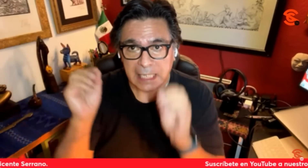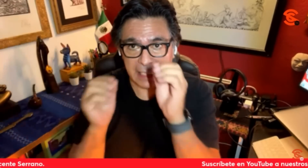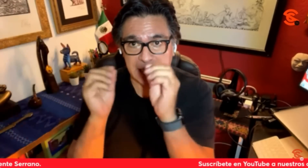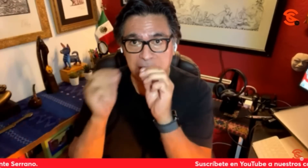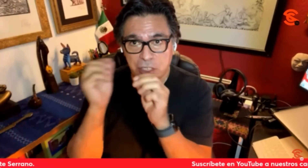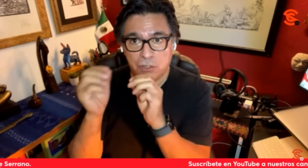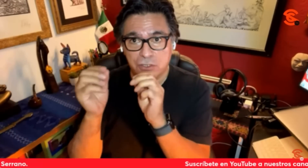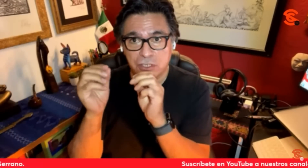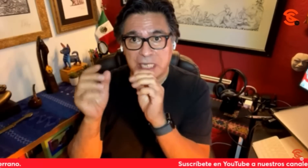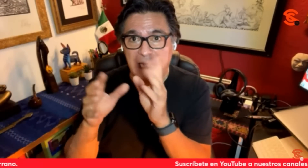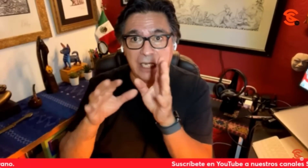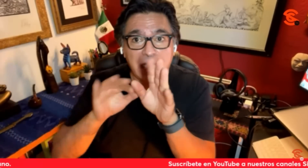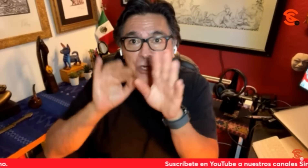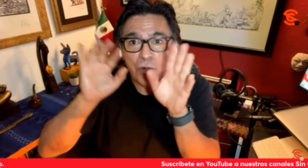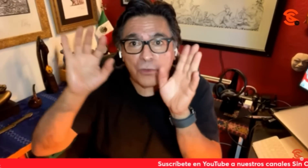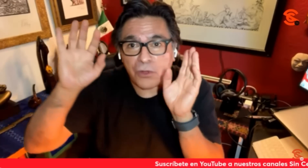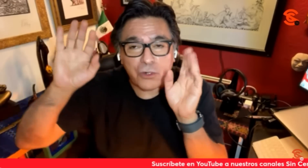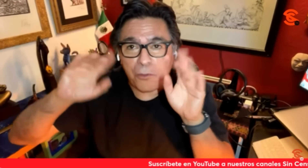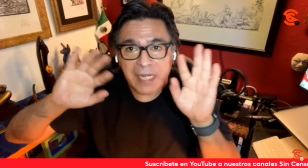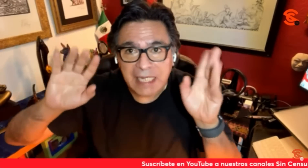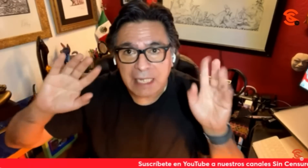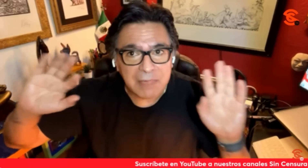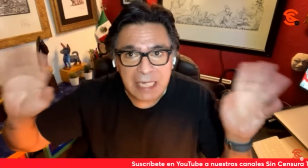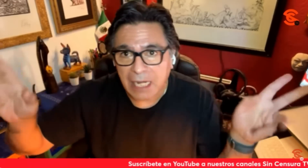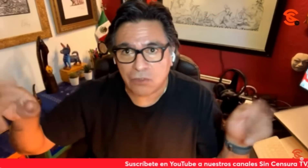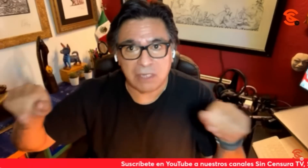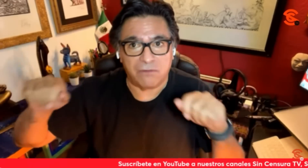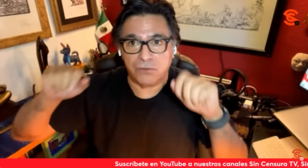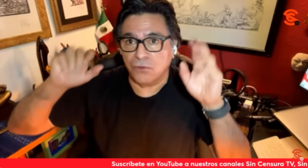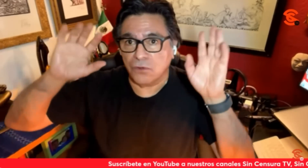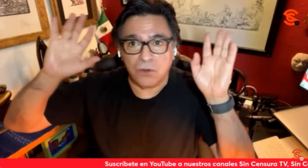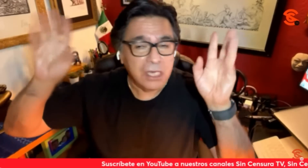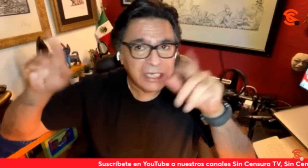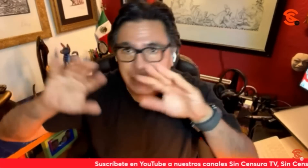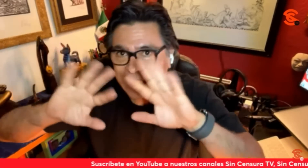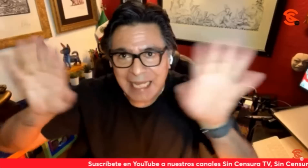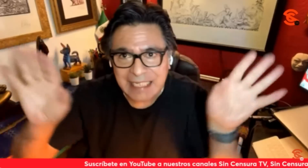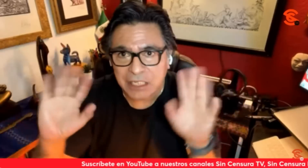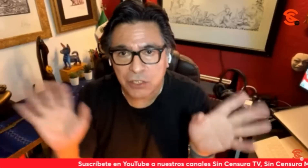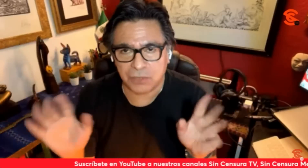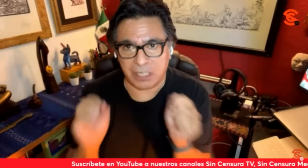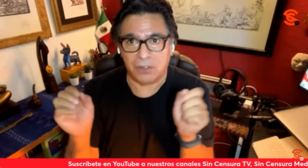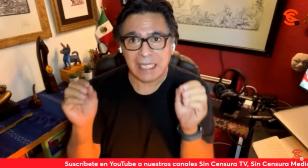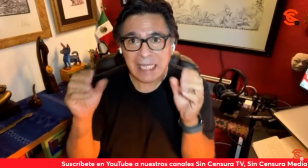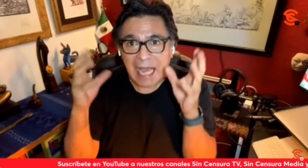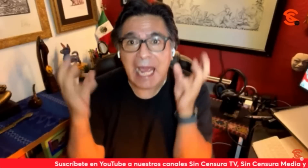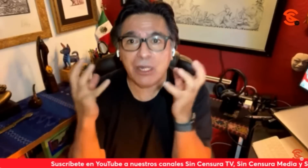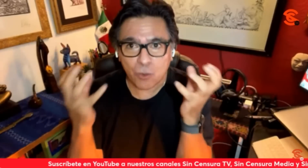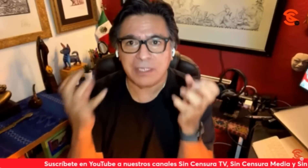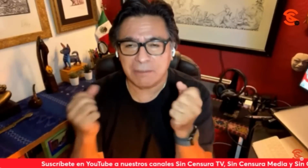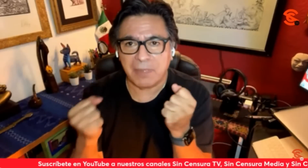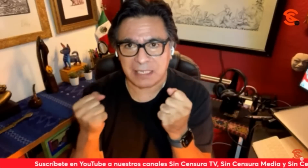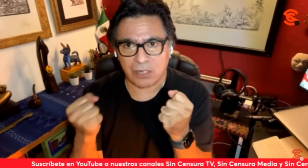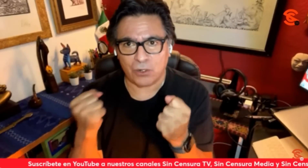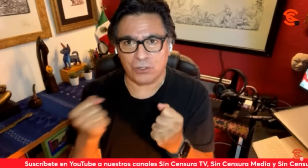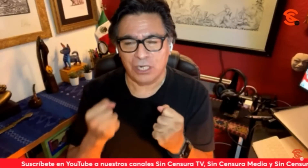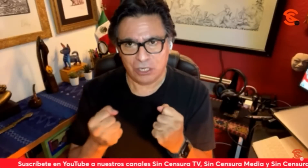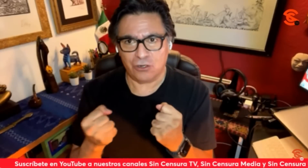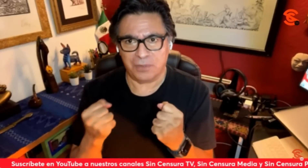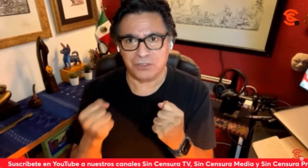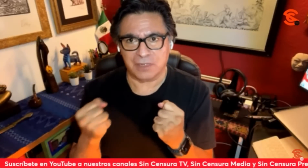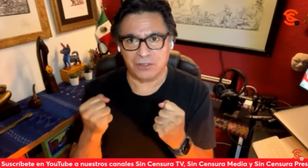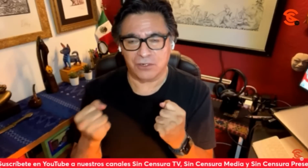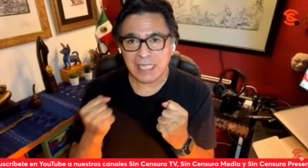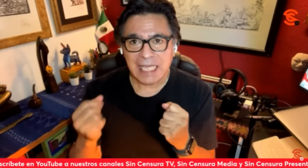Dios. Ese Dios que no opera ya milagros a futuro, ese Dios, bueno, algo así pasa